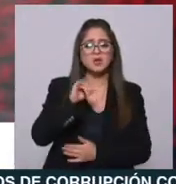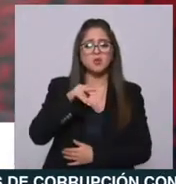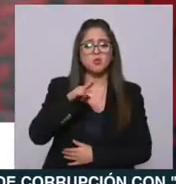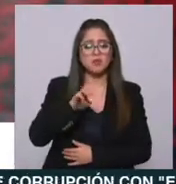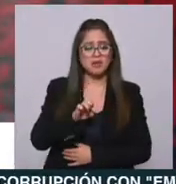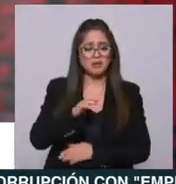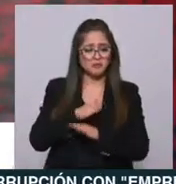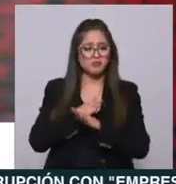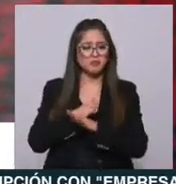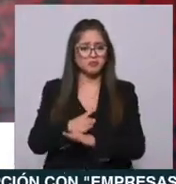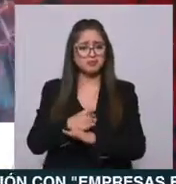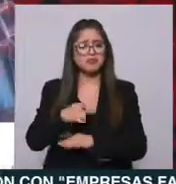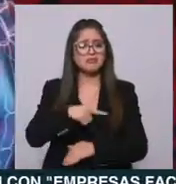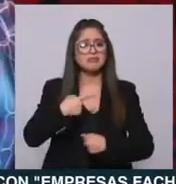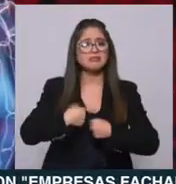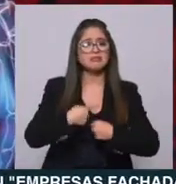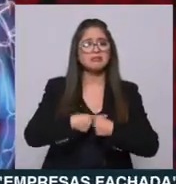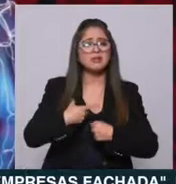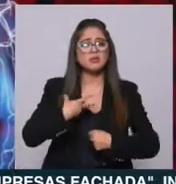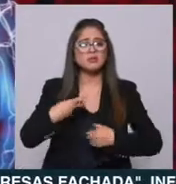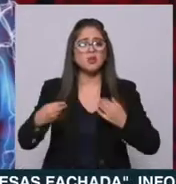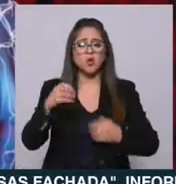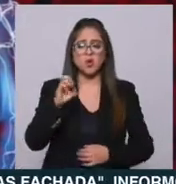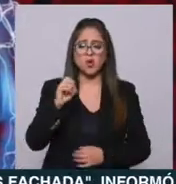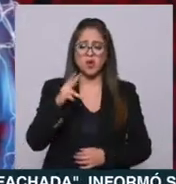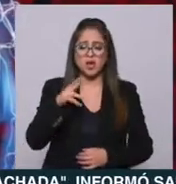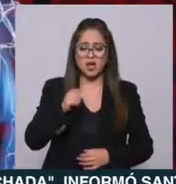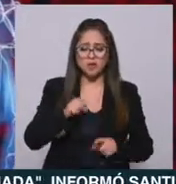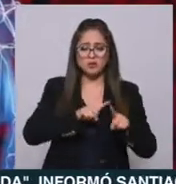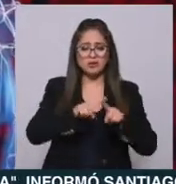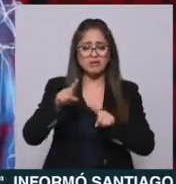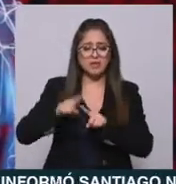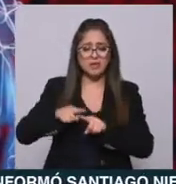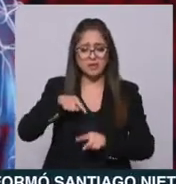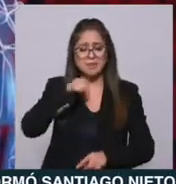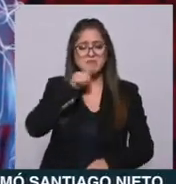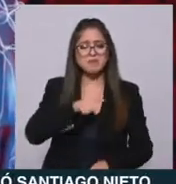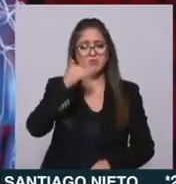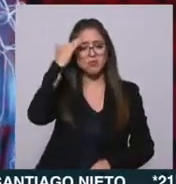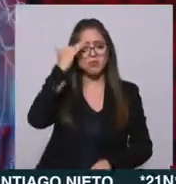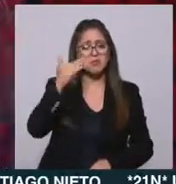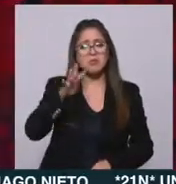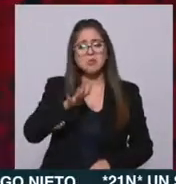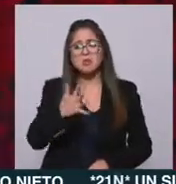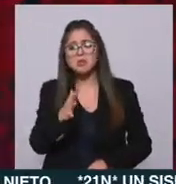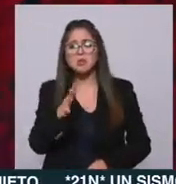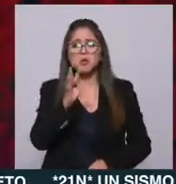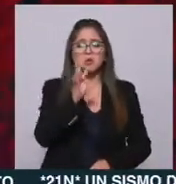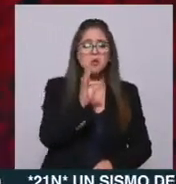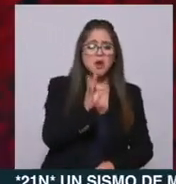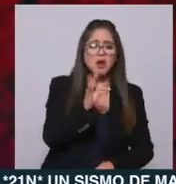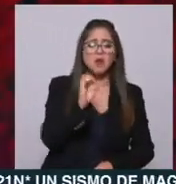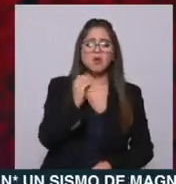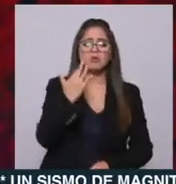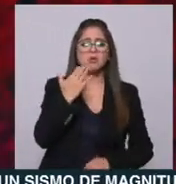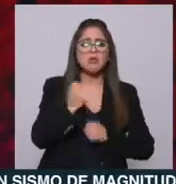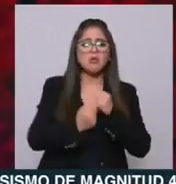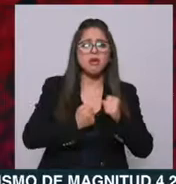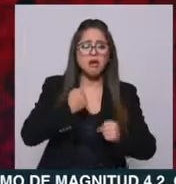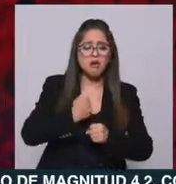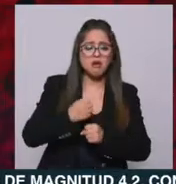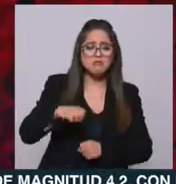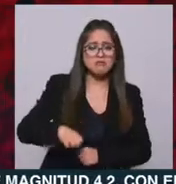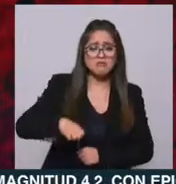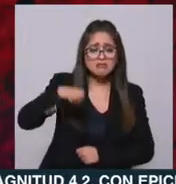Esta enfermedad puede afectar a múltiples órganos al mismo tiempo. En México, se presenta en promedio entre los 40 y 50 años de edad y el